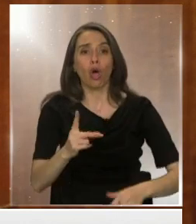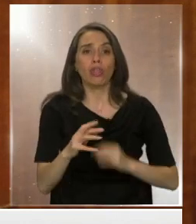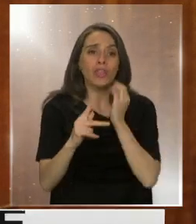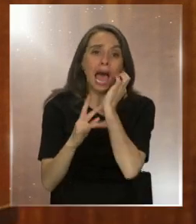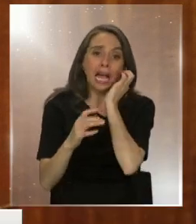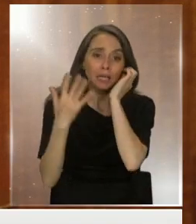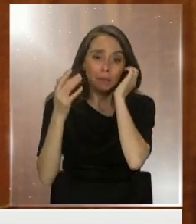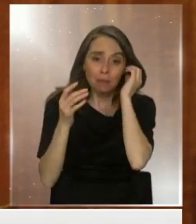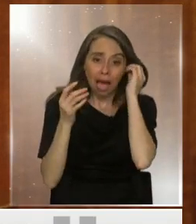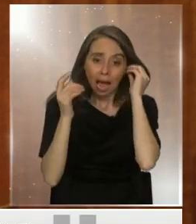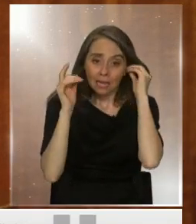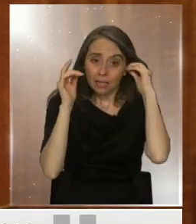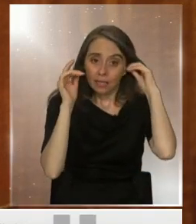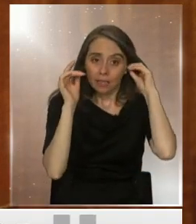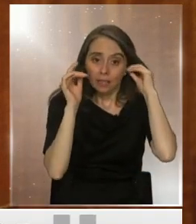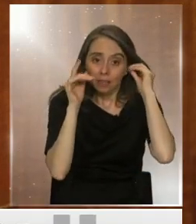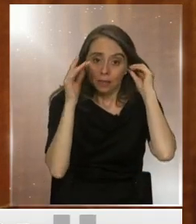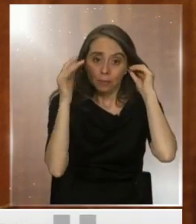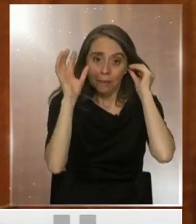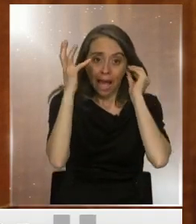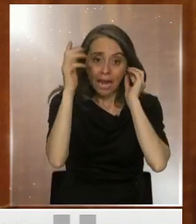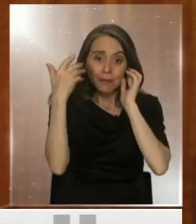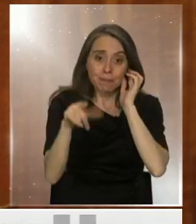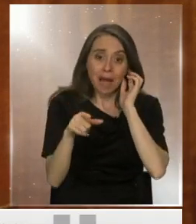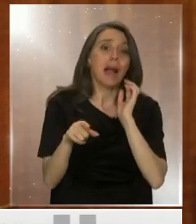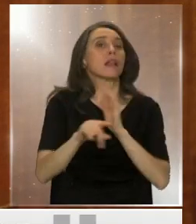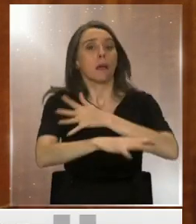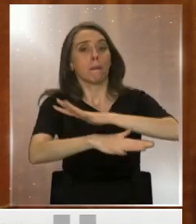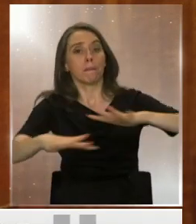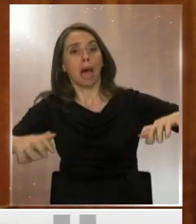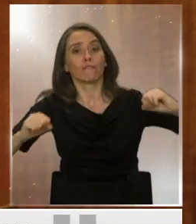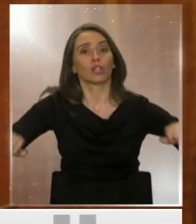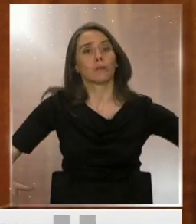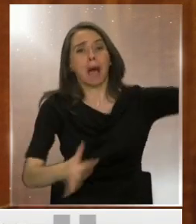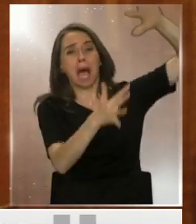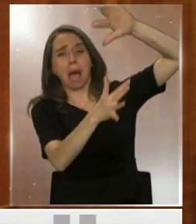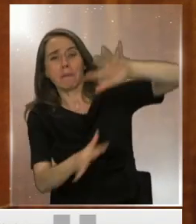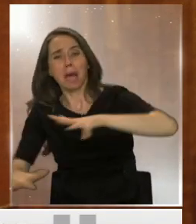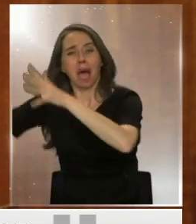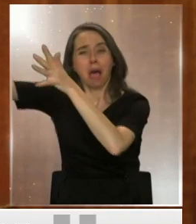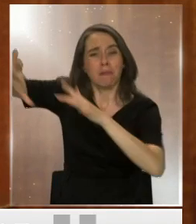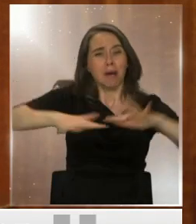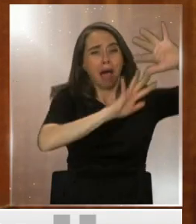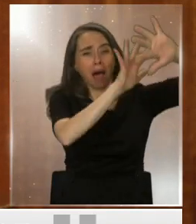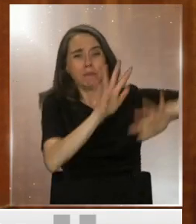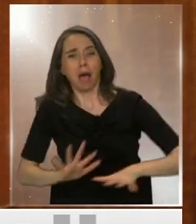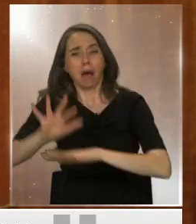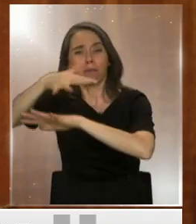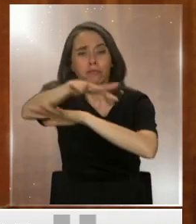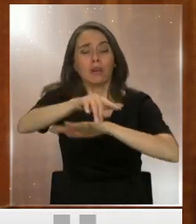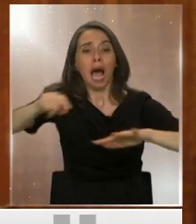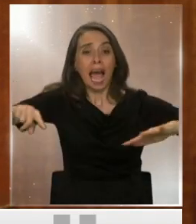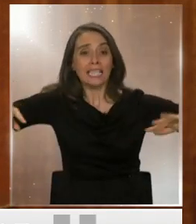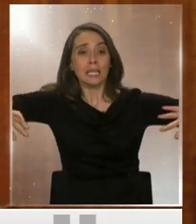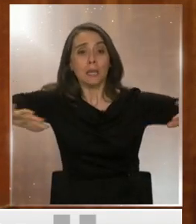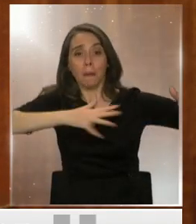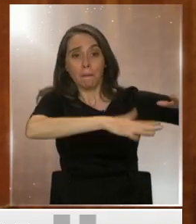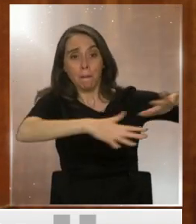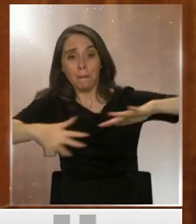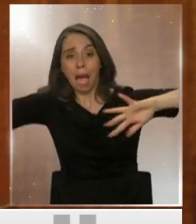estratos bajos cercanos a los niveles del mar y también con condiciones más de mar muy malas asimismo también con corrientes